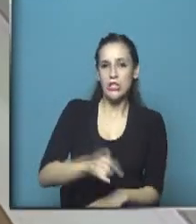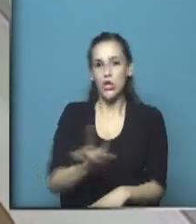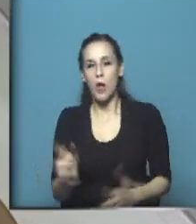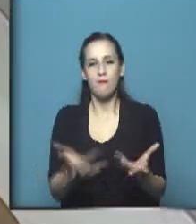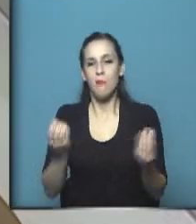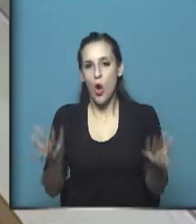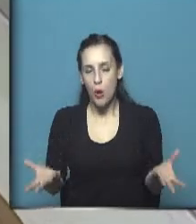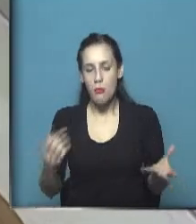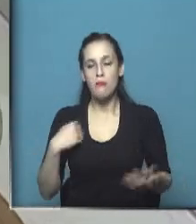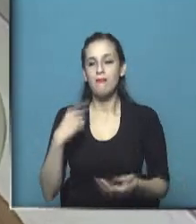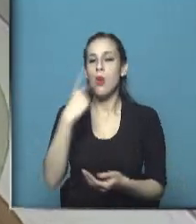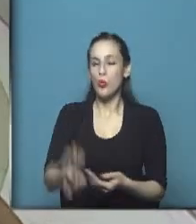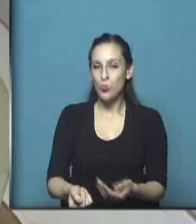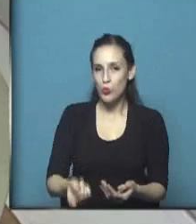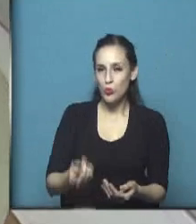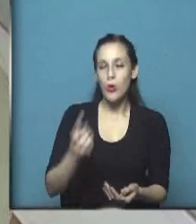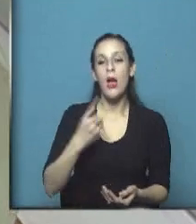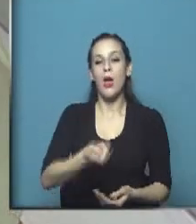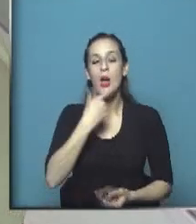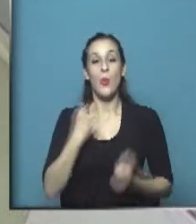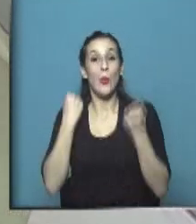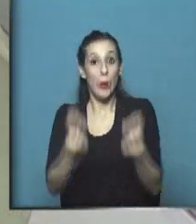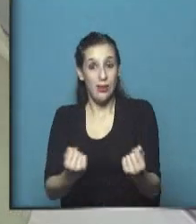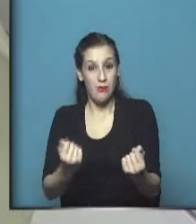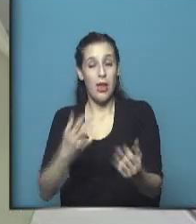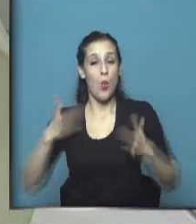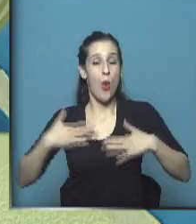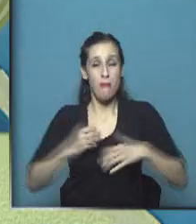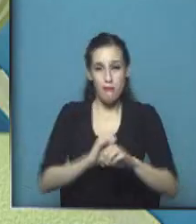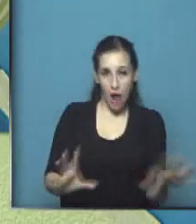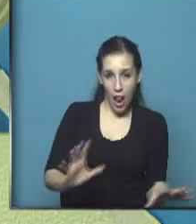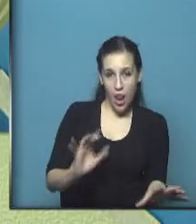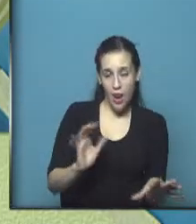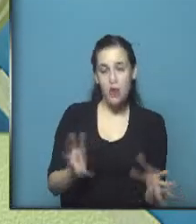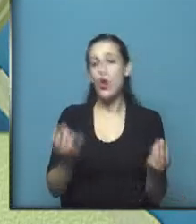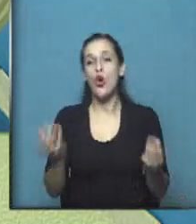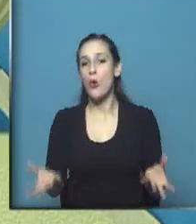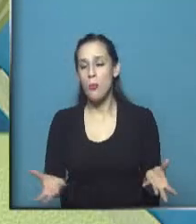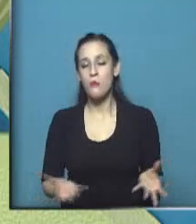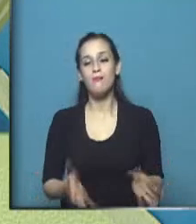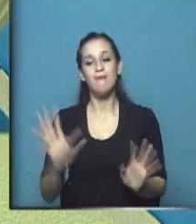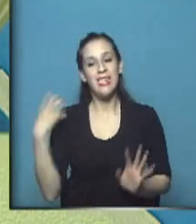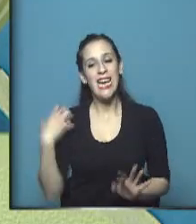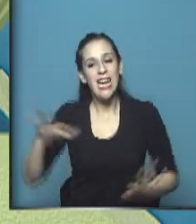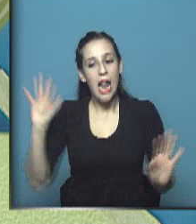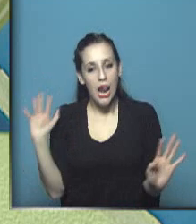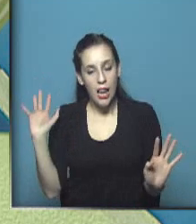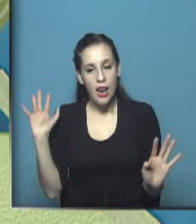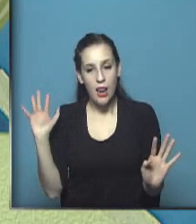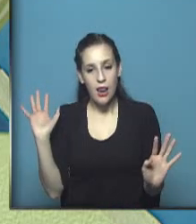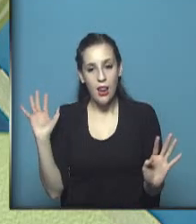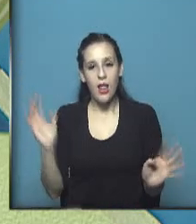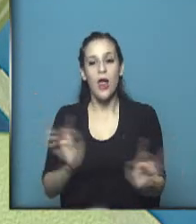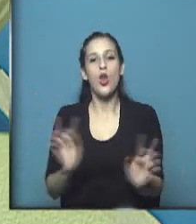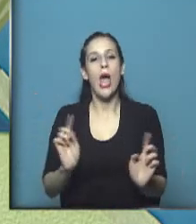Débora, ¿es tan inocuo tomar suplementos vitamínicos así porque sí? Mira, en general no tienen, digamos, riesgo